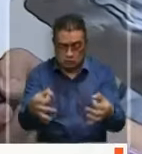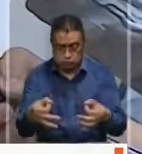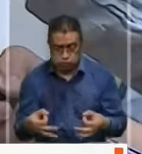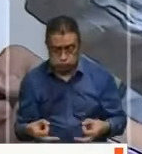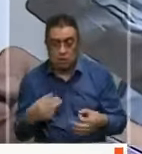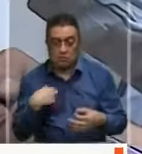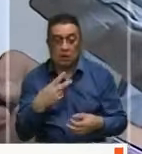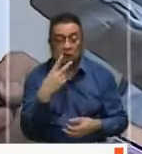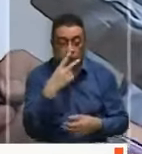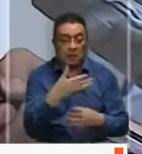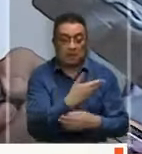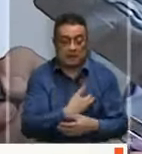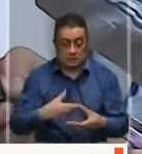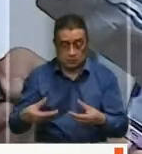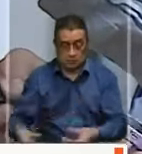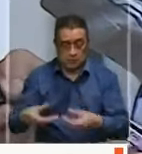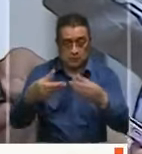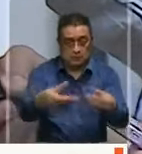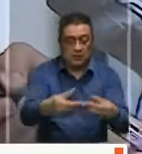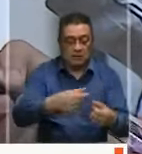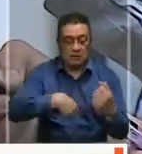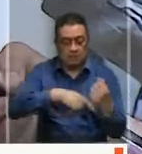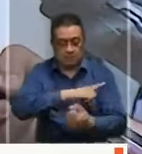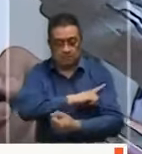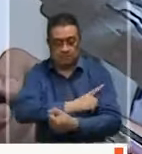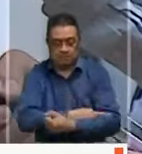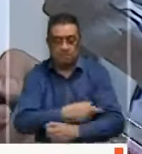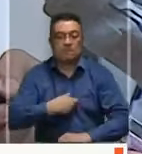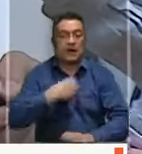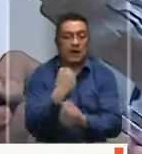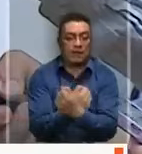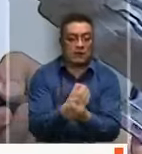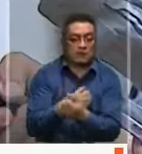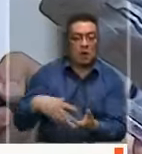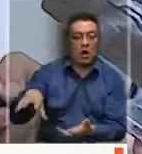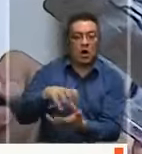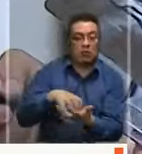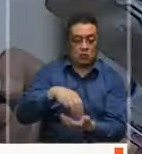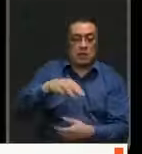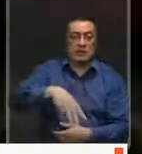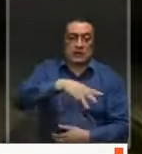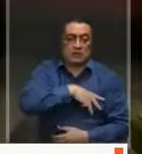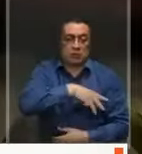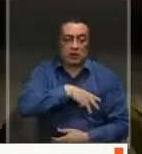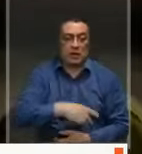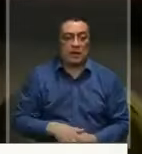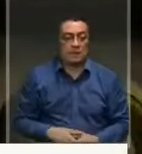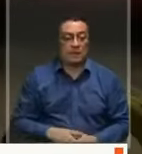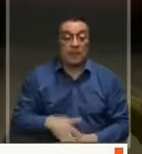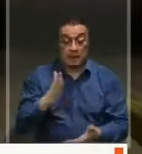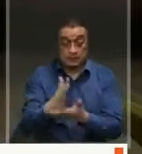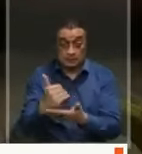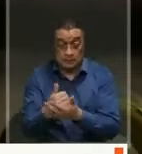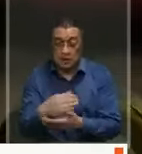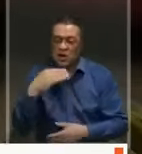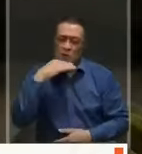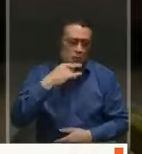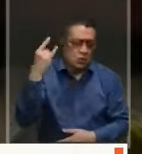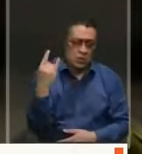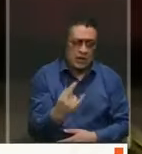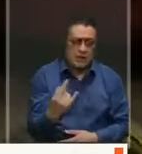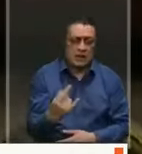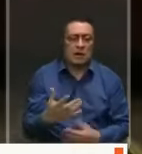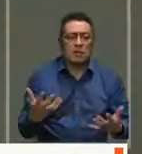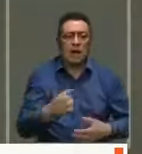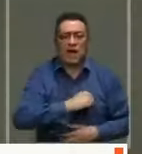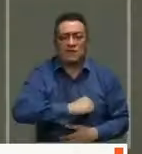estar a la vista del presidente para fortalecer las capacidades policiales en las comunas de la región metropolitana. medidas que son urgentes para